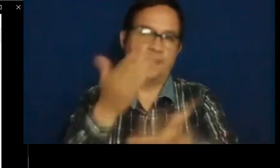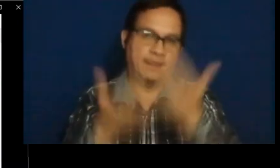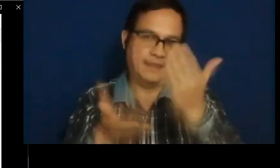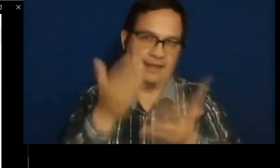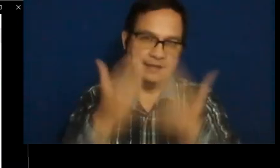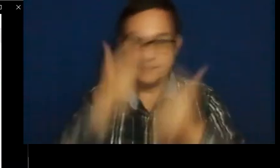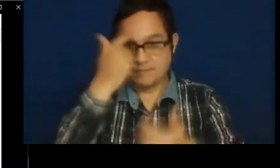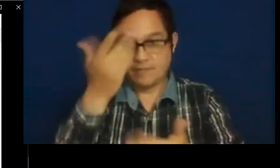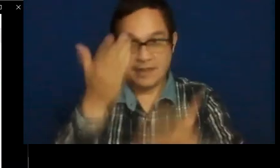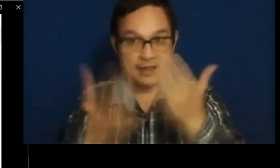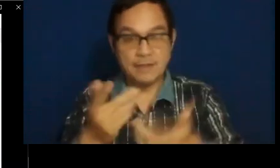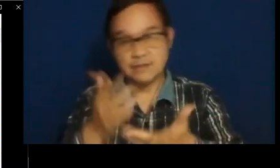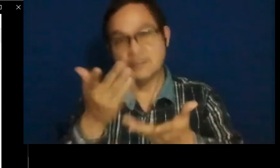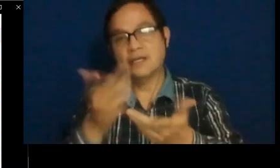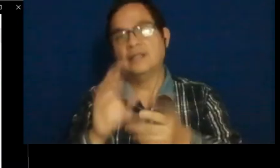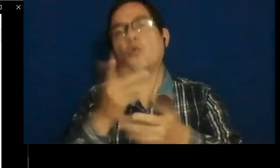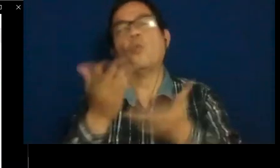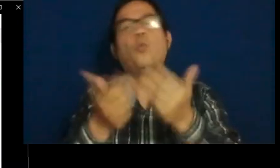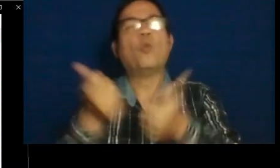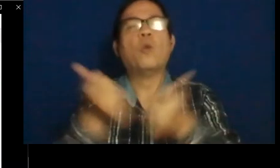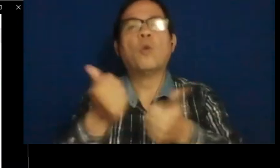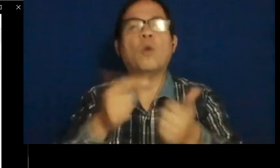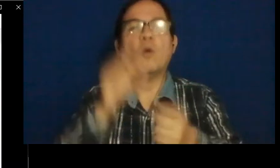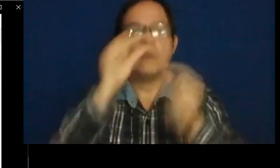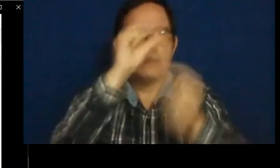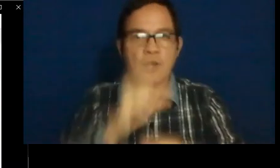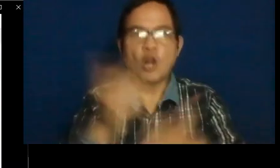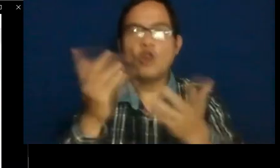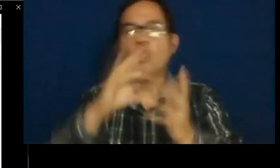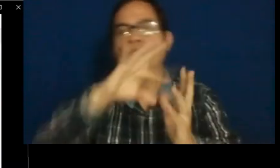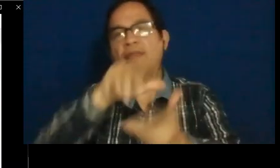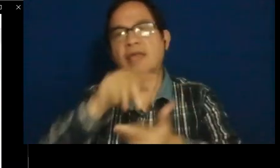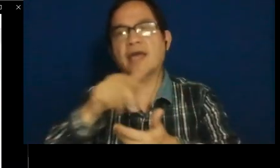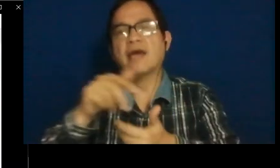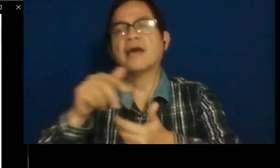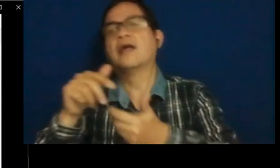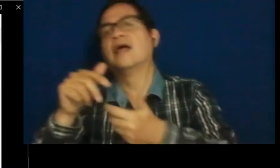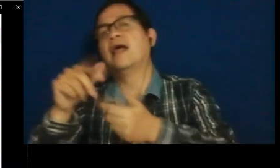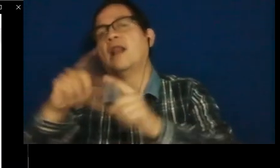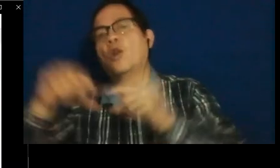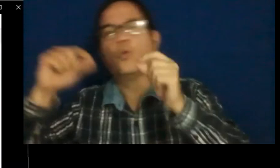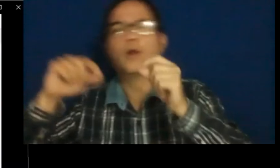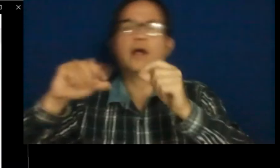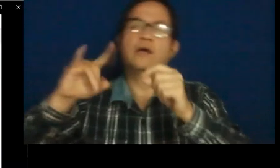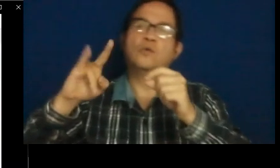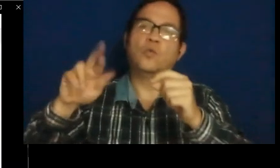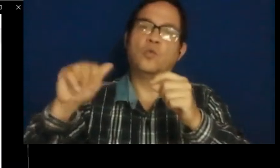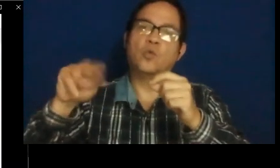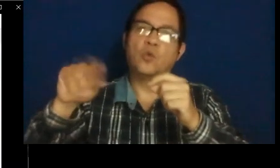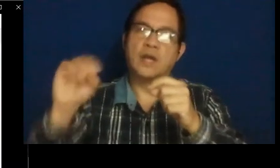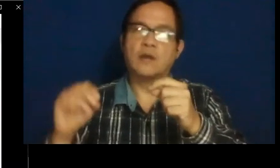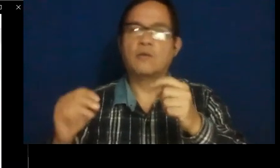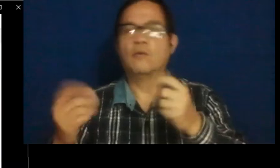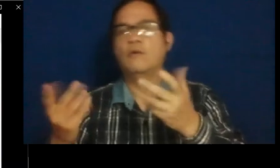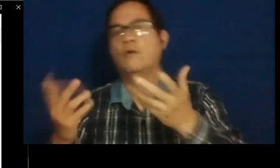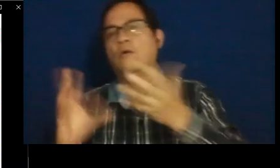menos, de acuerdo a su número de cédula, en dónde le corresponde hacer la práctica, si en la Tierra, si en Urano, si en Júpiter o en la Luna, y adicional a eso, qué pesos vas a